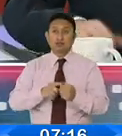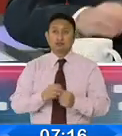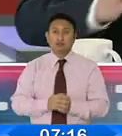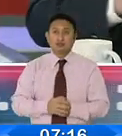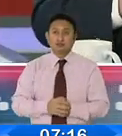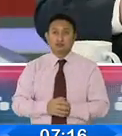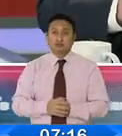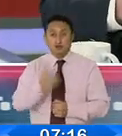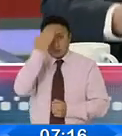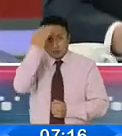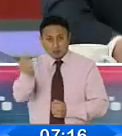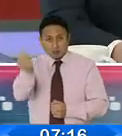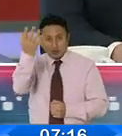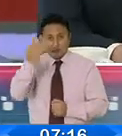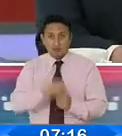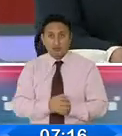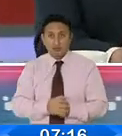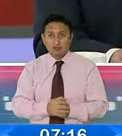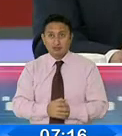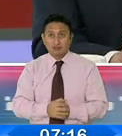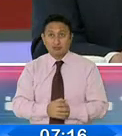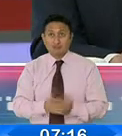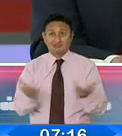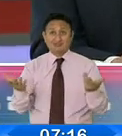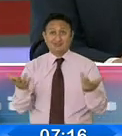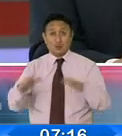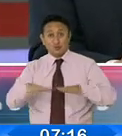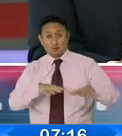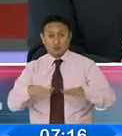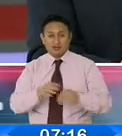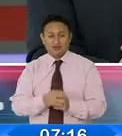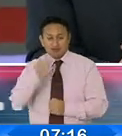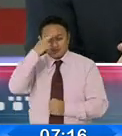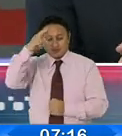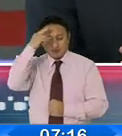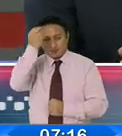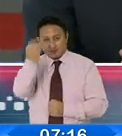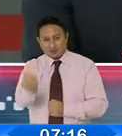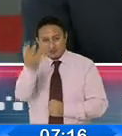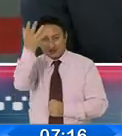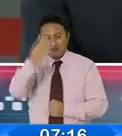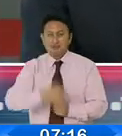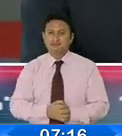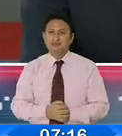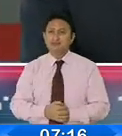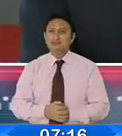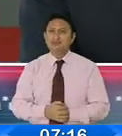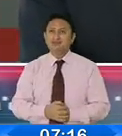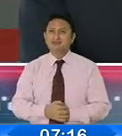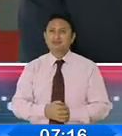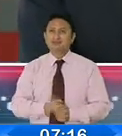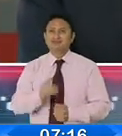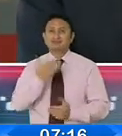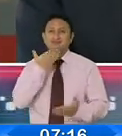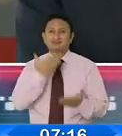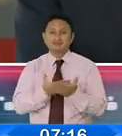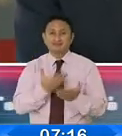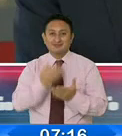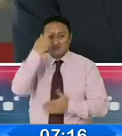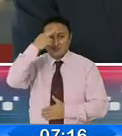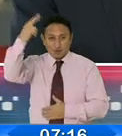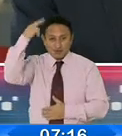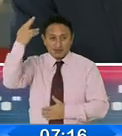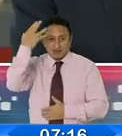Díaz, buenos días. Con temblor de por medio, ¿cómo estamos? Le saluda Roberto Álvarez Vandenberg. Muchísimas gracias, Roberto.